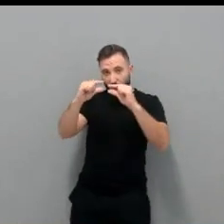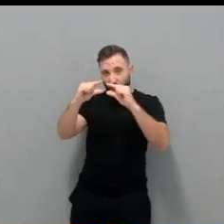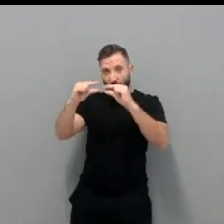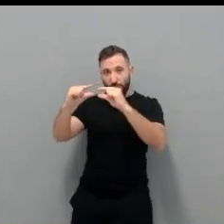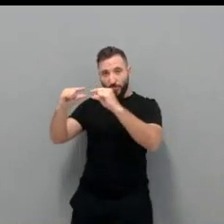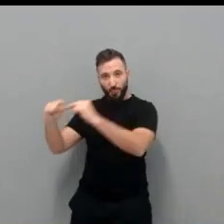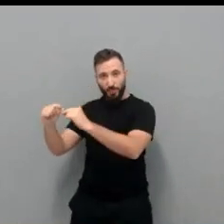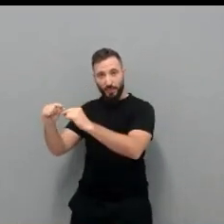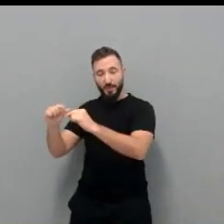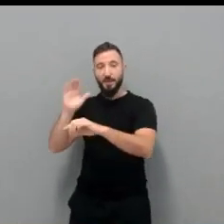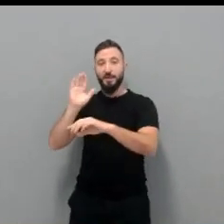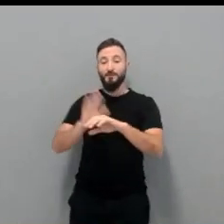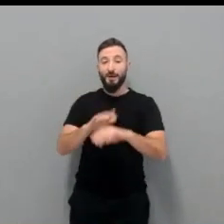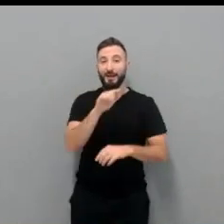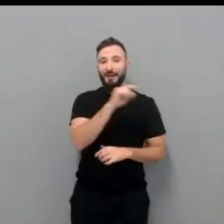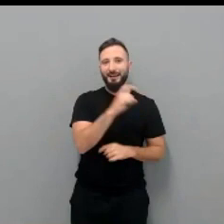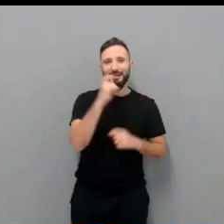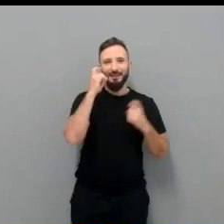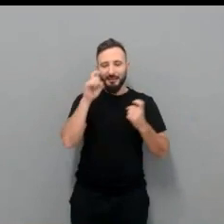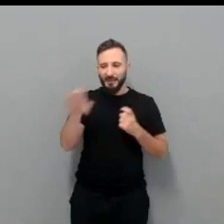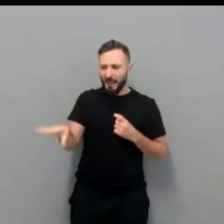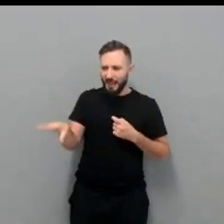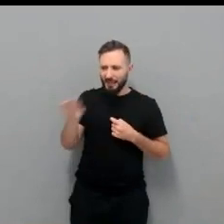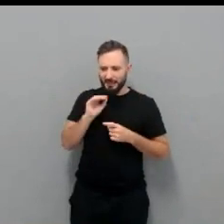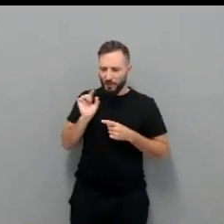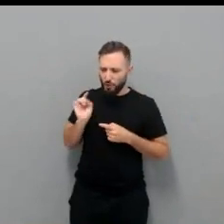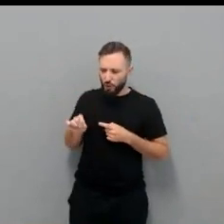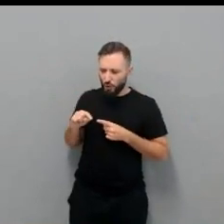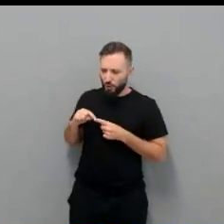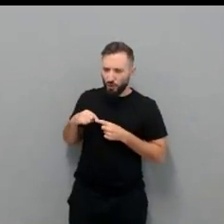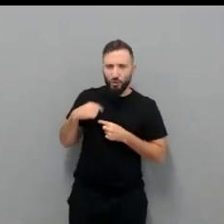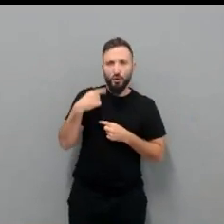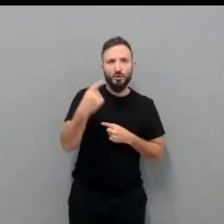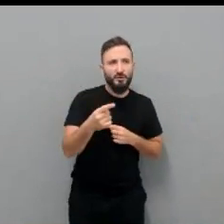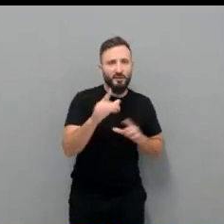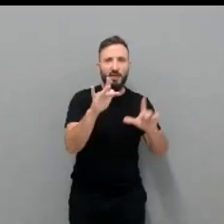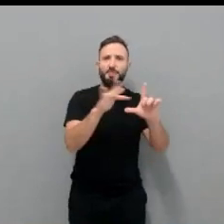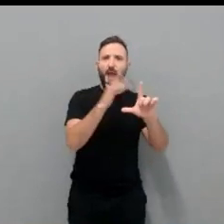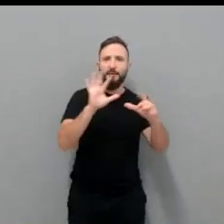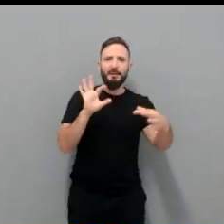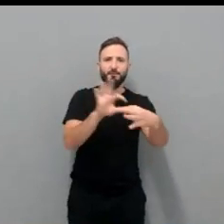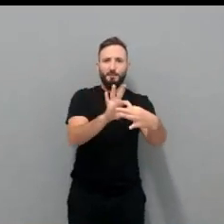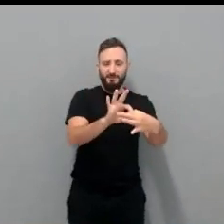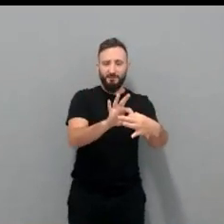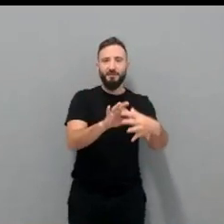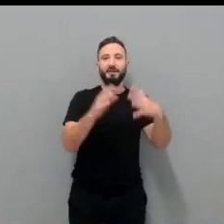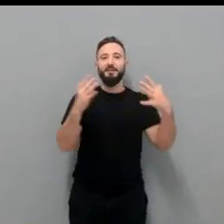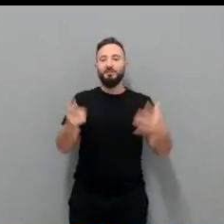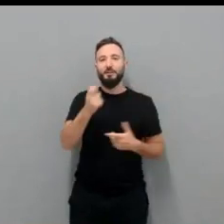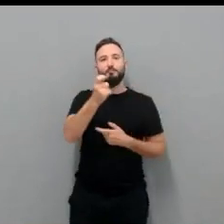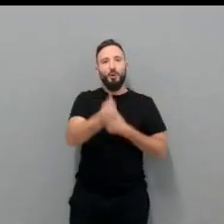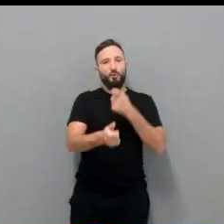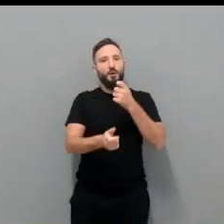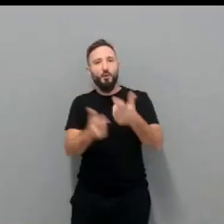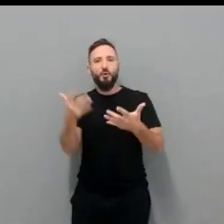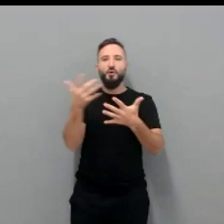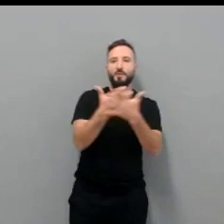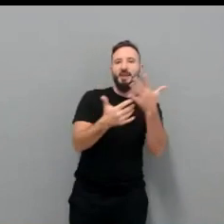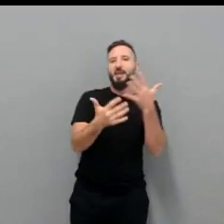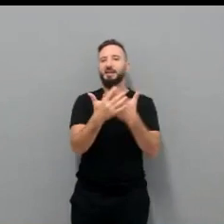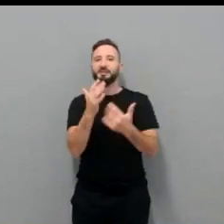visto, para que entendiera también esa causa-efecto, pero dentro de su tablero de comunicación. Entonces hemos ido haciendo como un mix entre